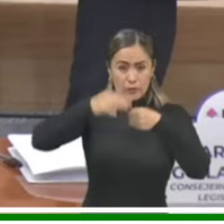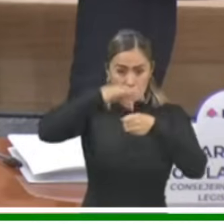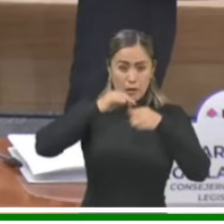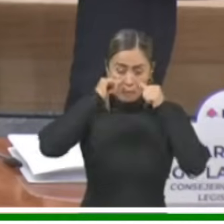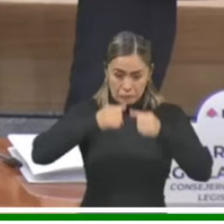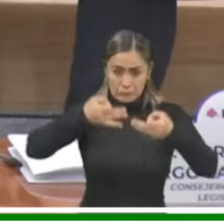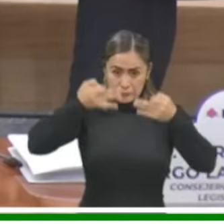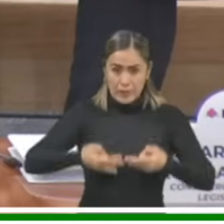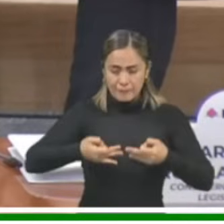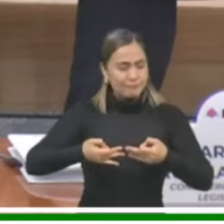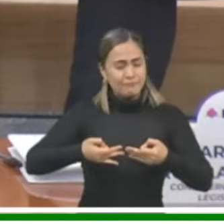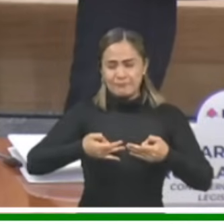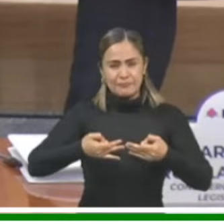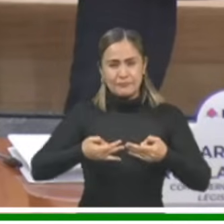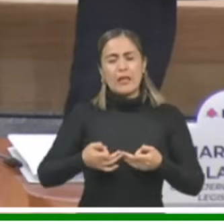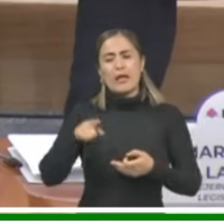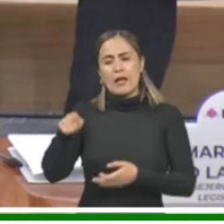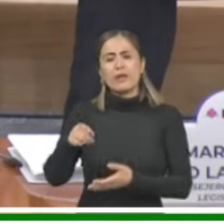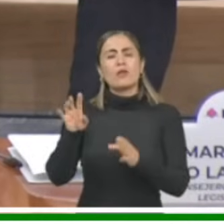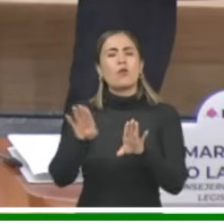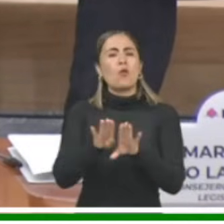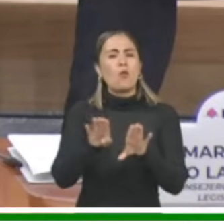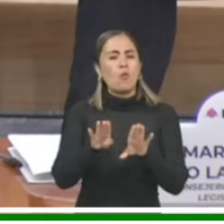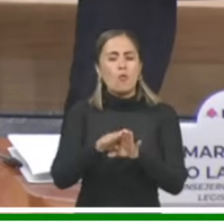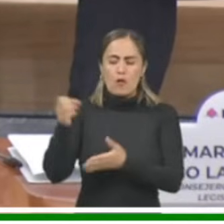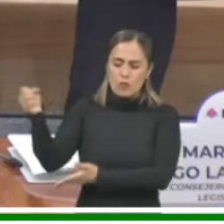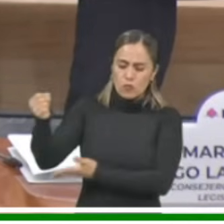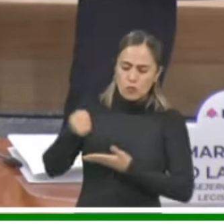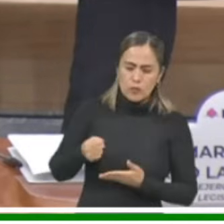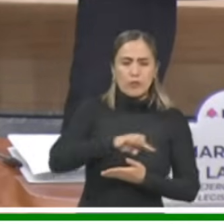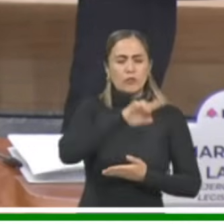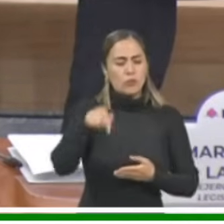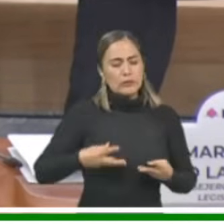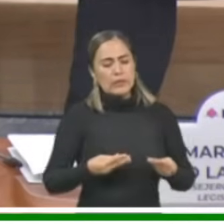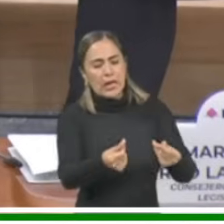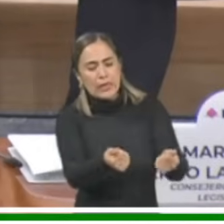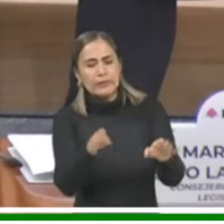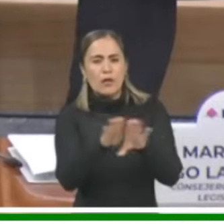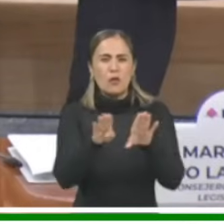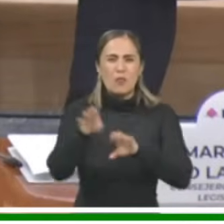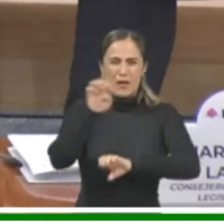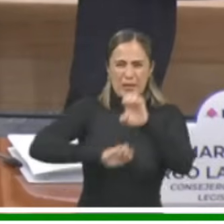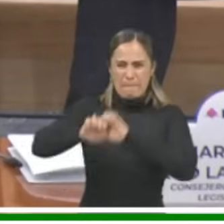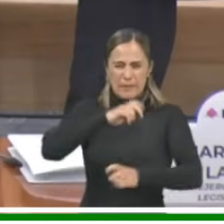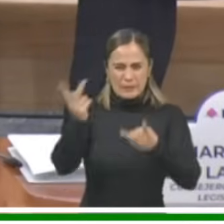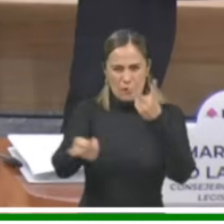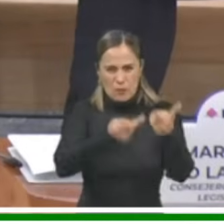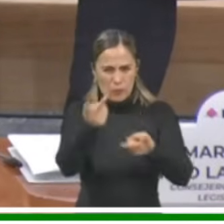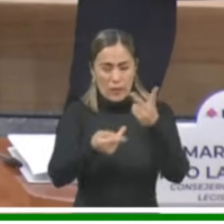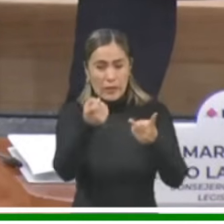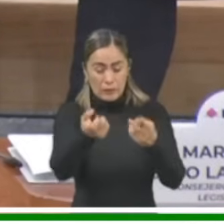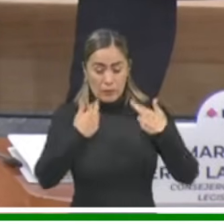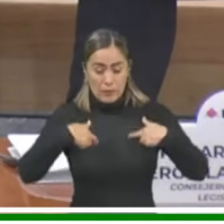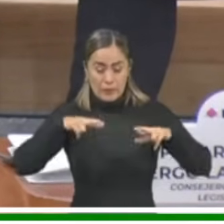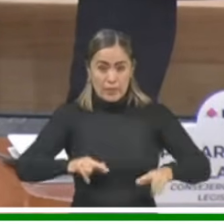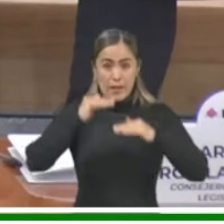El hecho de revelar el origen y aplicación de los recursos económicos utilizados en las encuestas electorales no representa un límite a